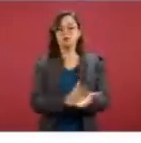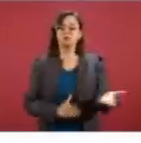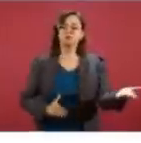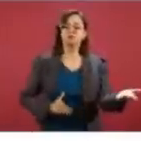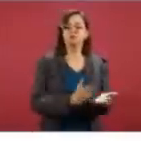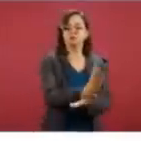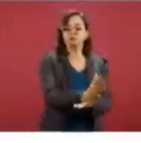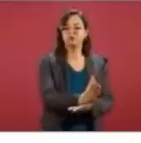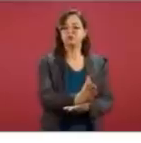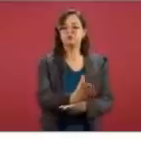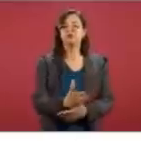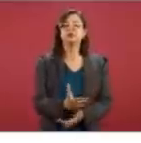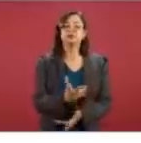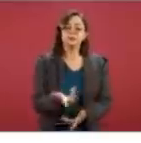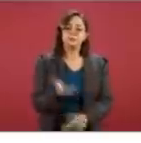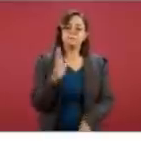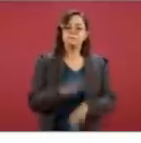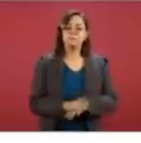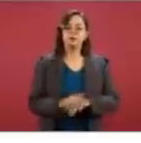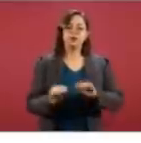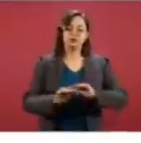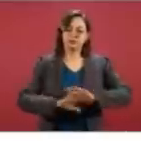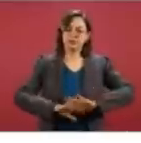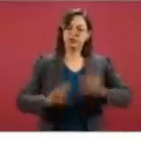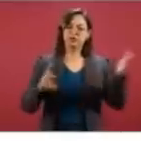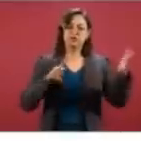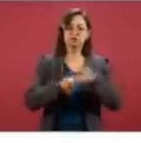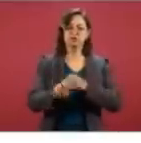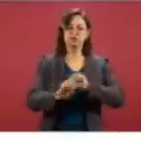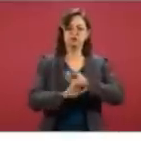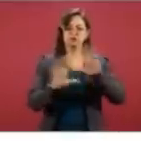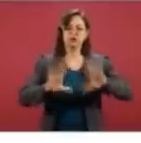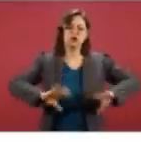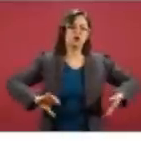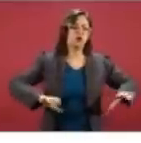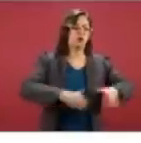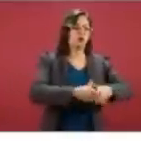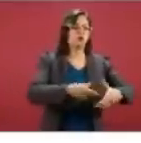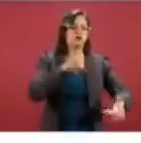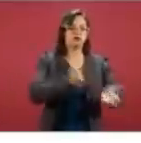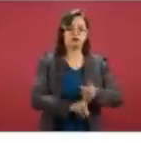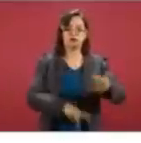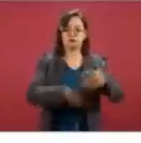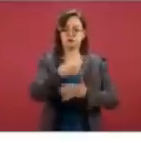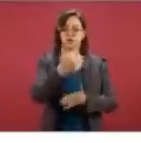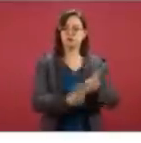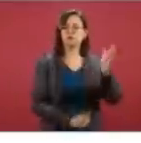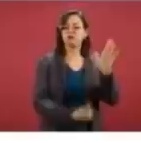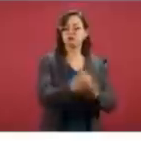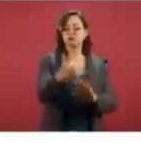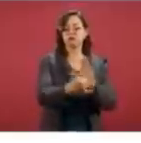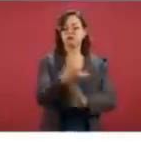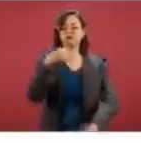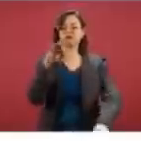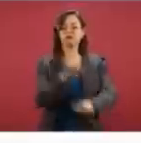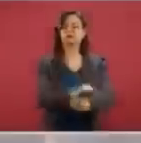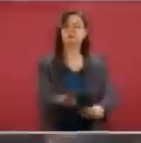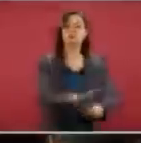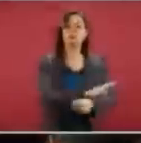maneje, insisto, de una forma transparente y en beneficio de las comunidades donde cada uno de los proyectos se